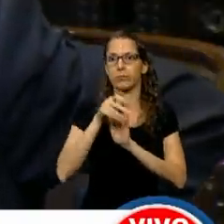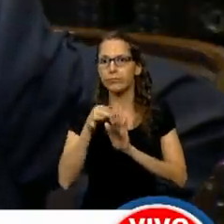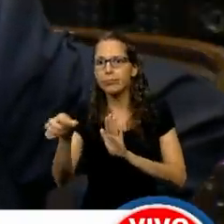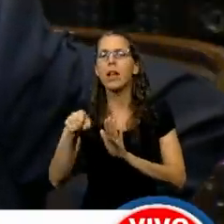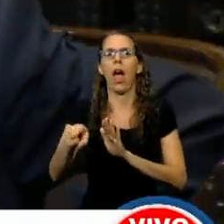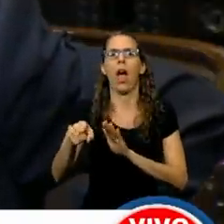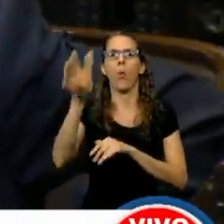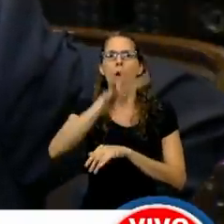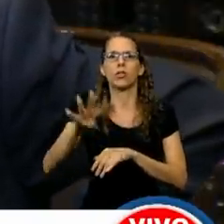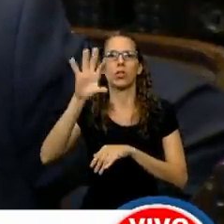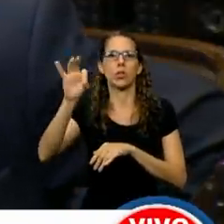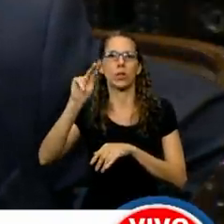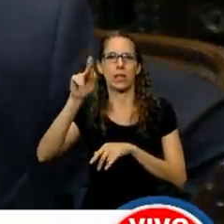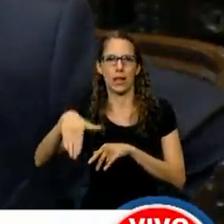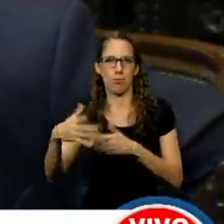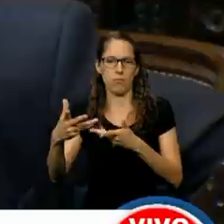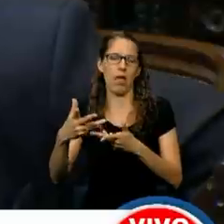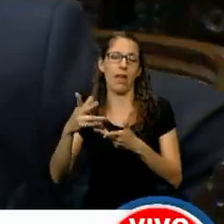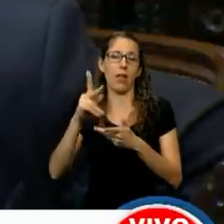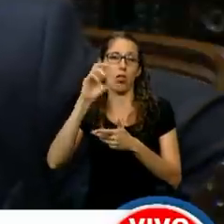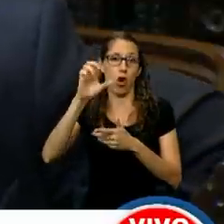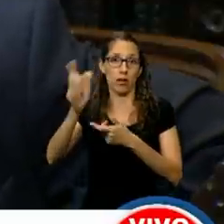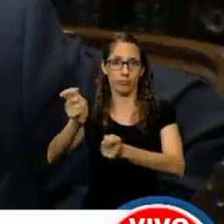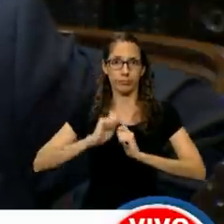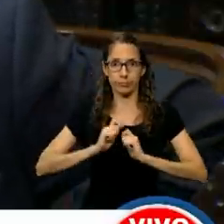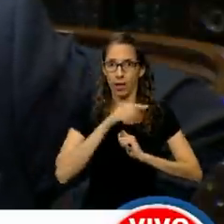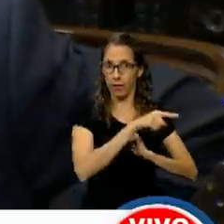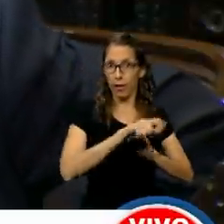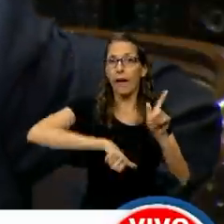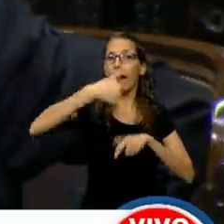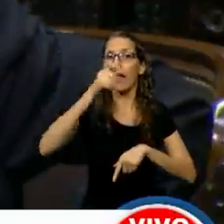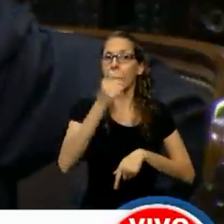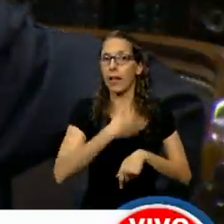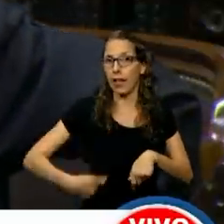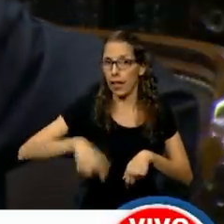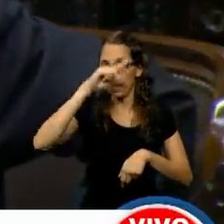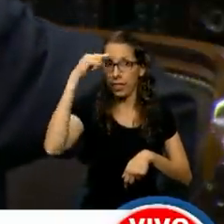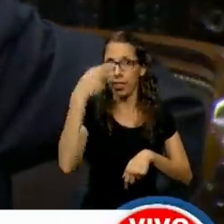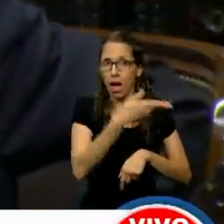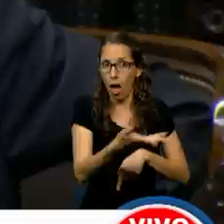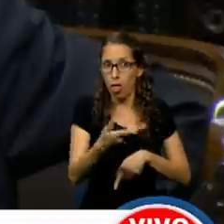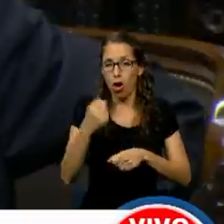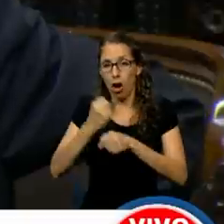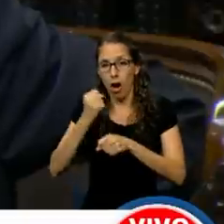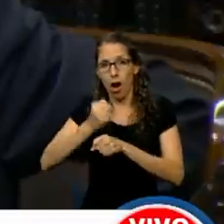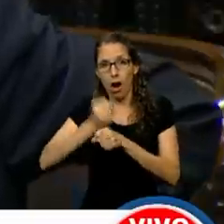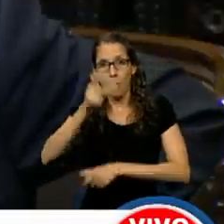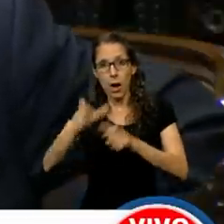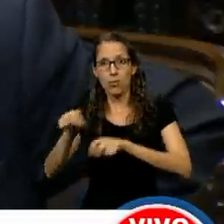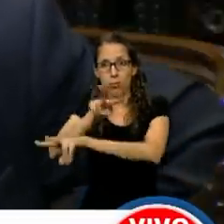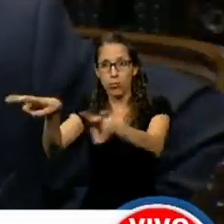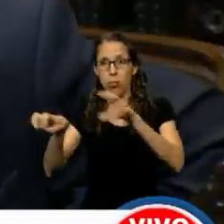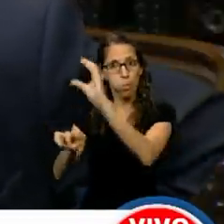450 dólares el estado se está quedando con las dos terceras partes de la producción de los argentinos en esta zona